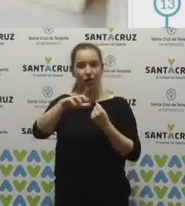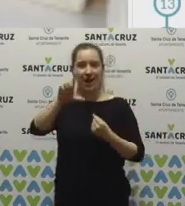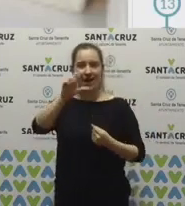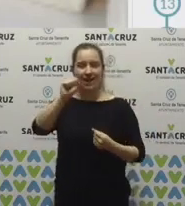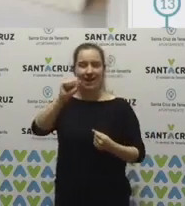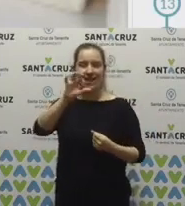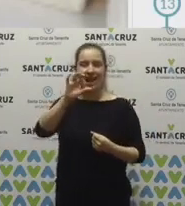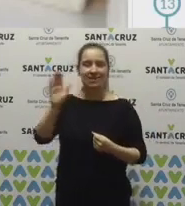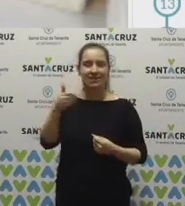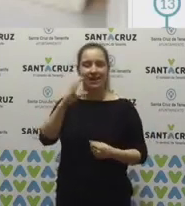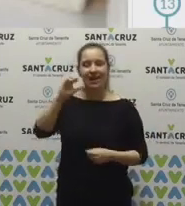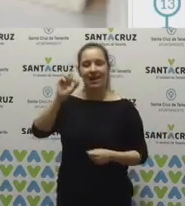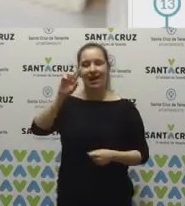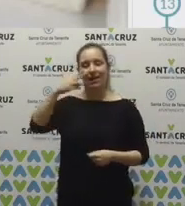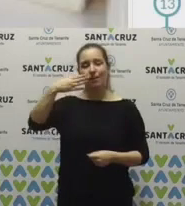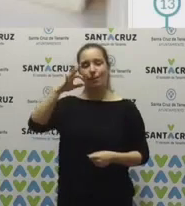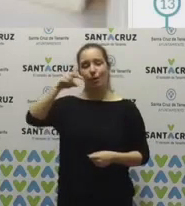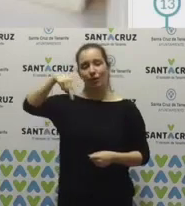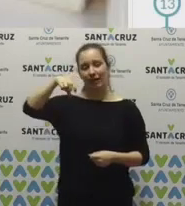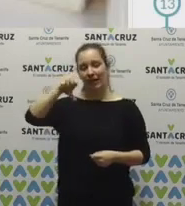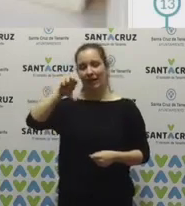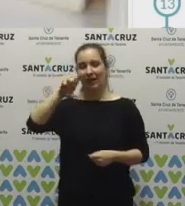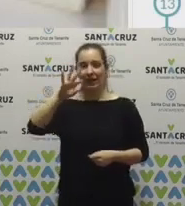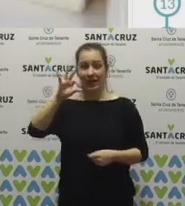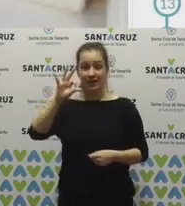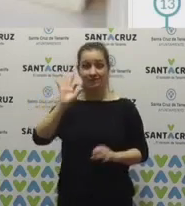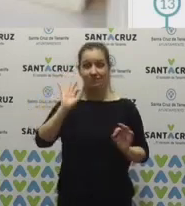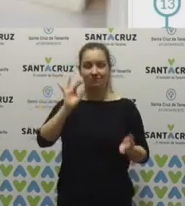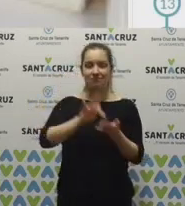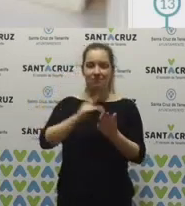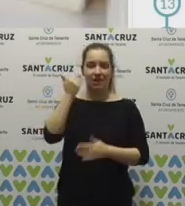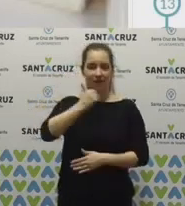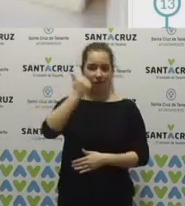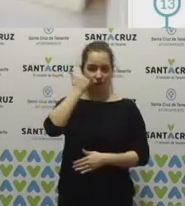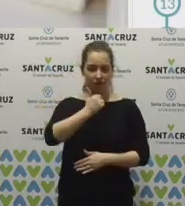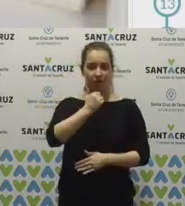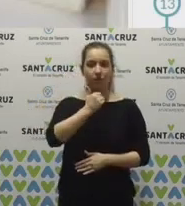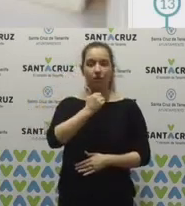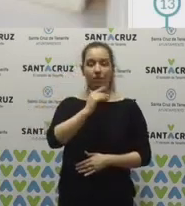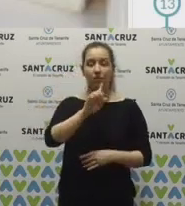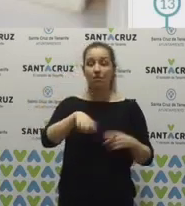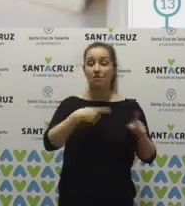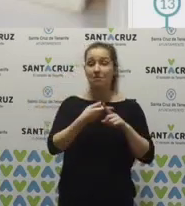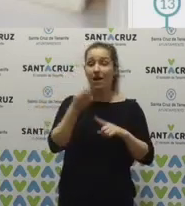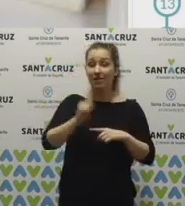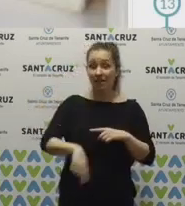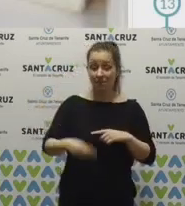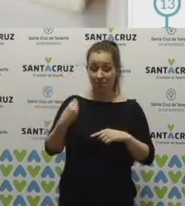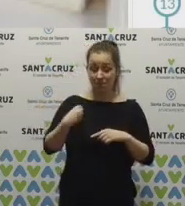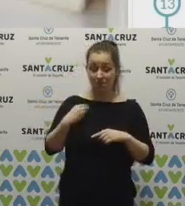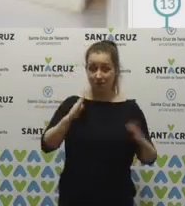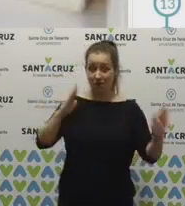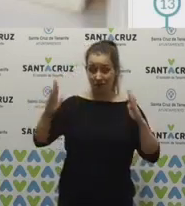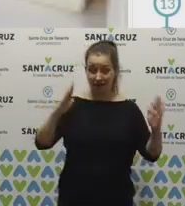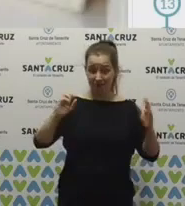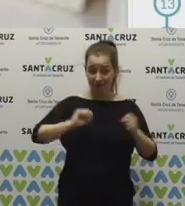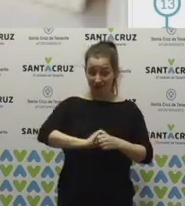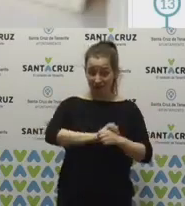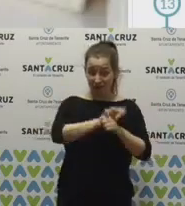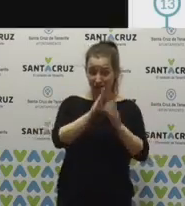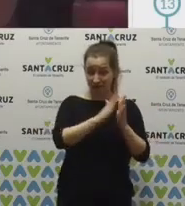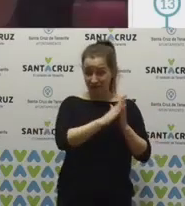sábados además las vías de alimentación durante el periodo del cob y han estado